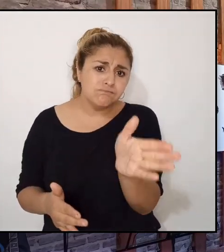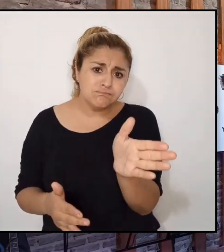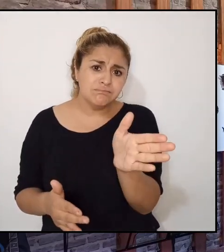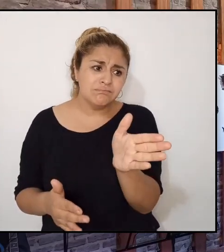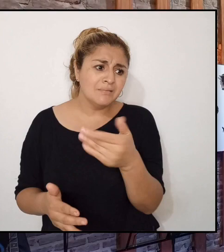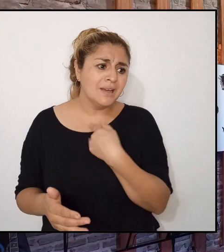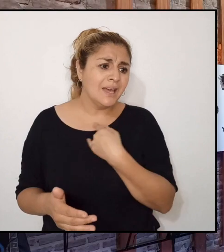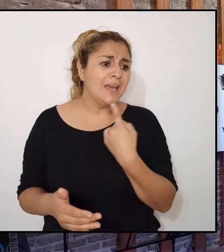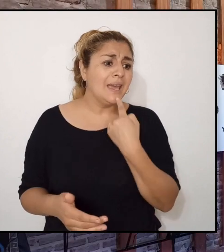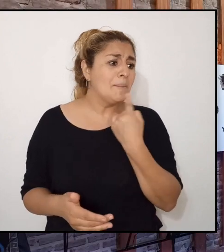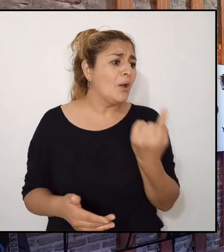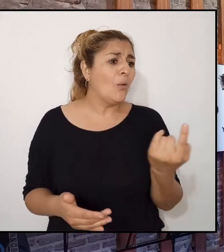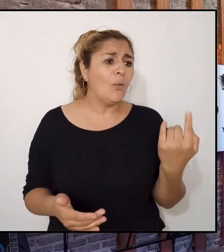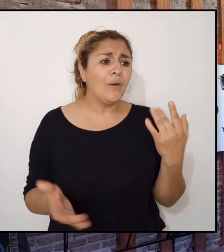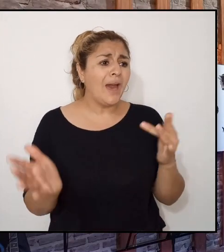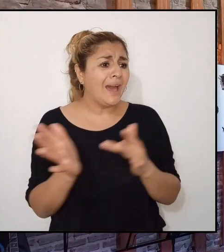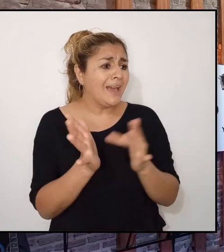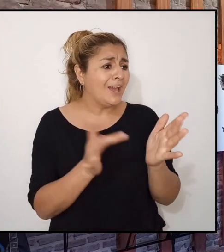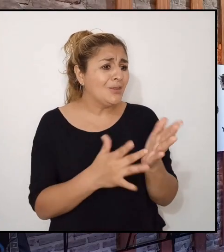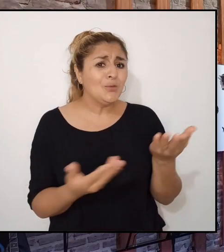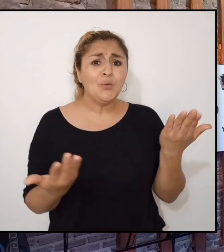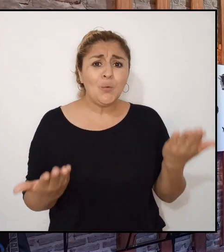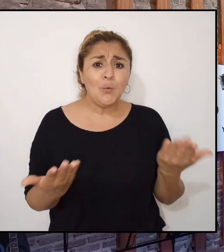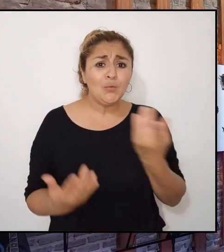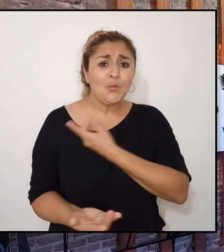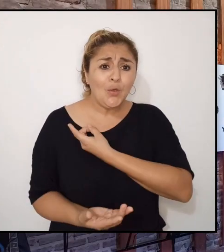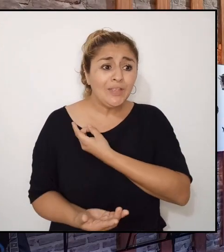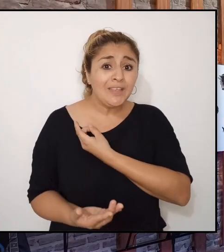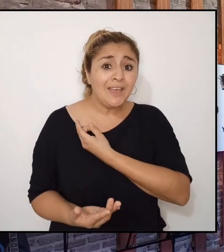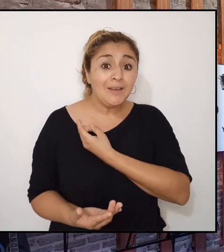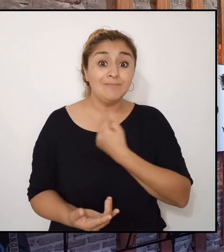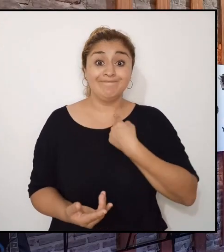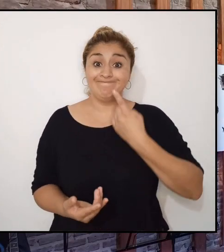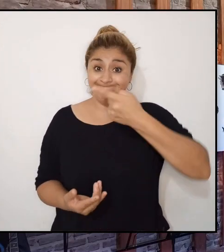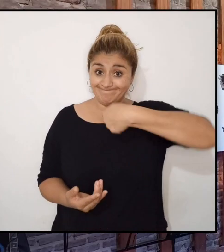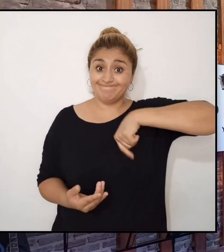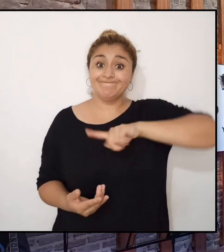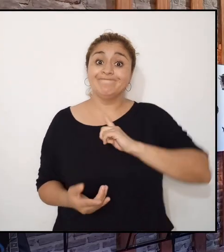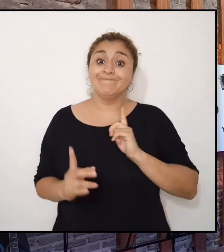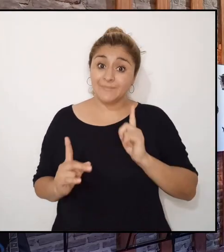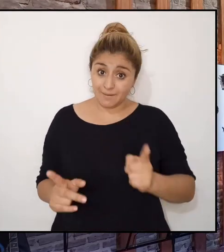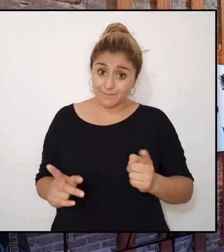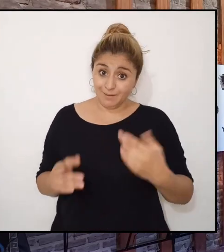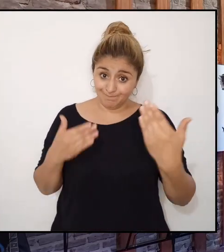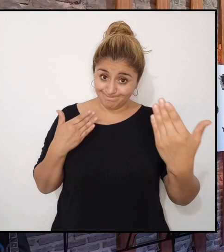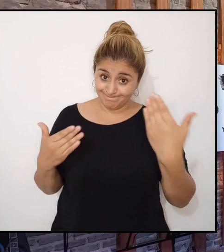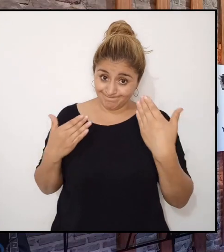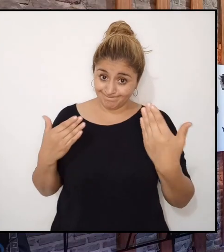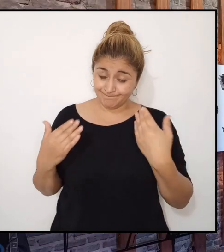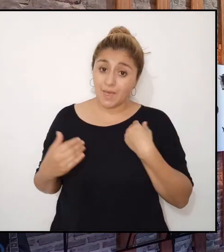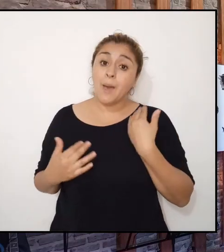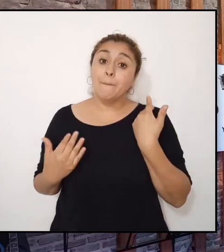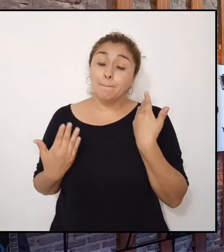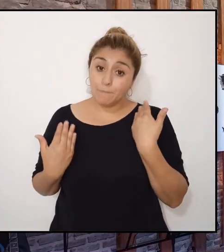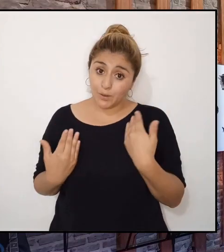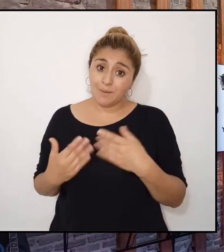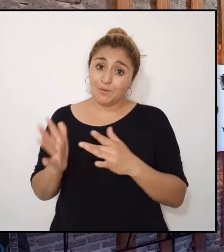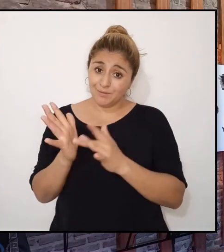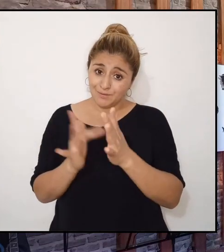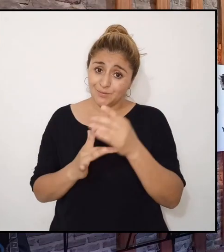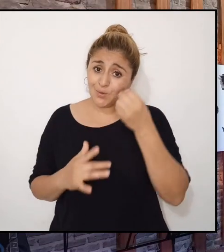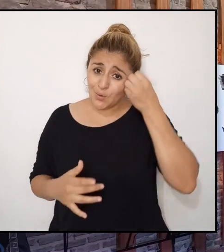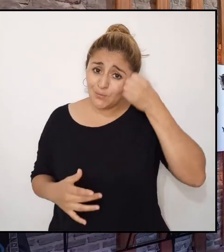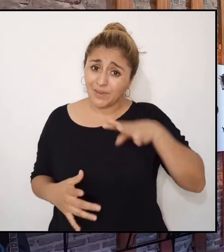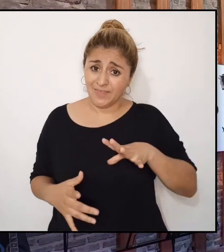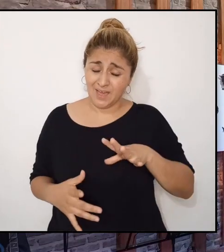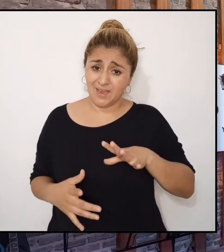Si ustedes saben a qué vine, saben que los negocios de mi Padre me es necesario estar. ¿No será que a